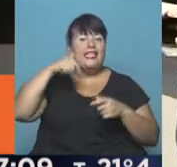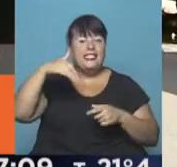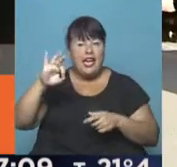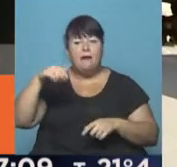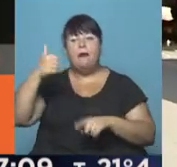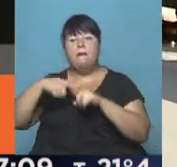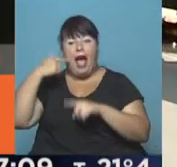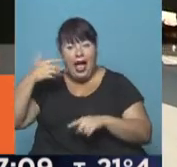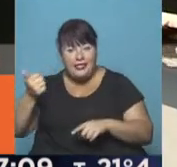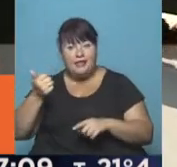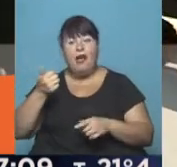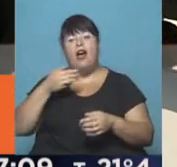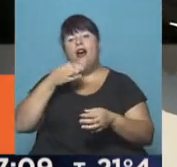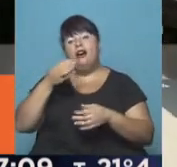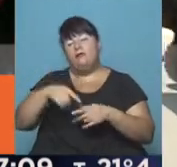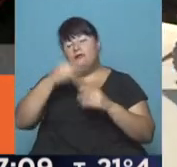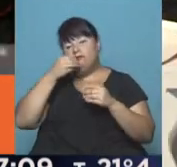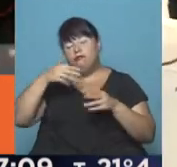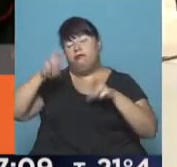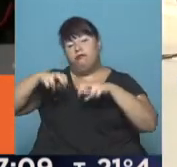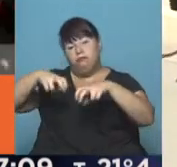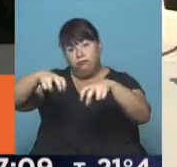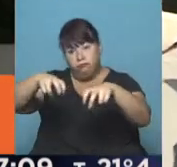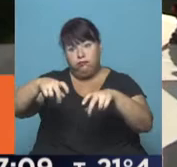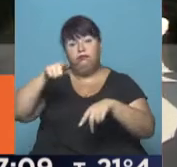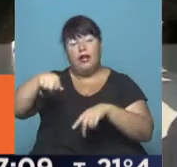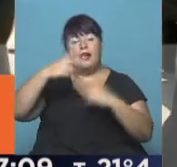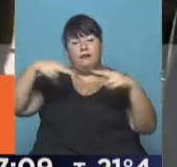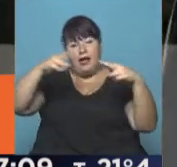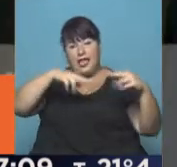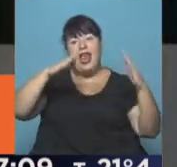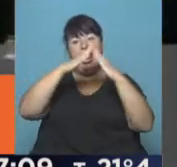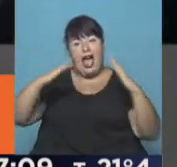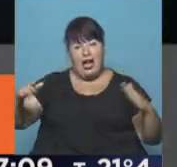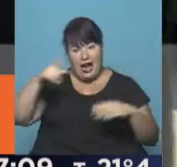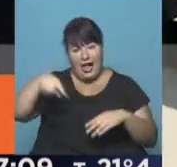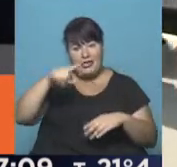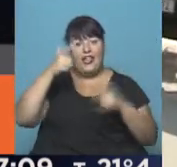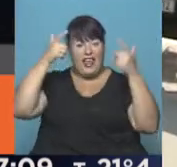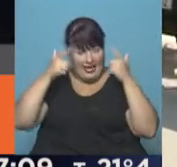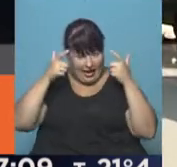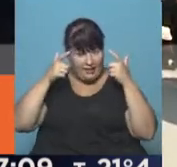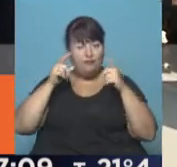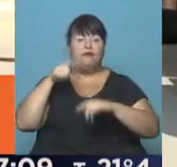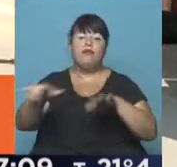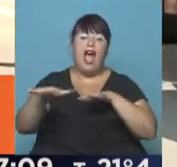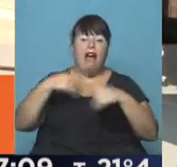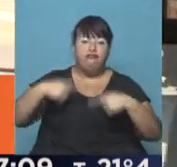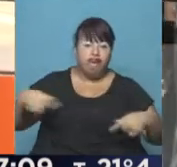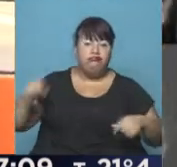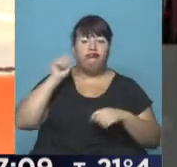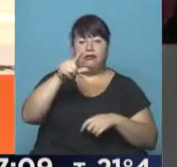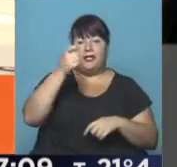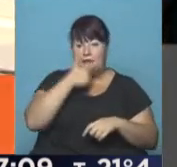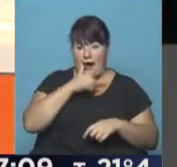máxima con los que compartieron una caminata allí en la residencia de los reyes partes de la actividad que